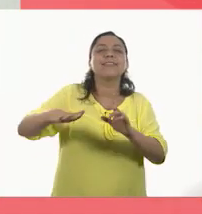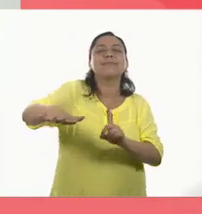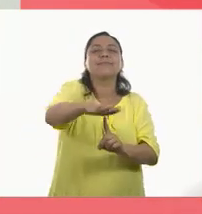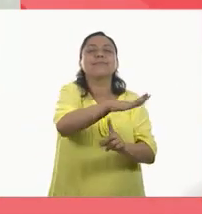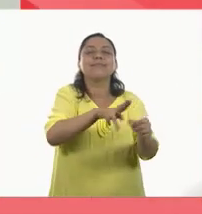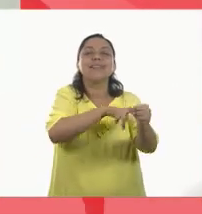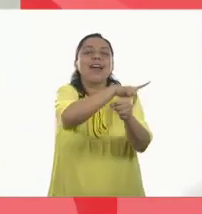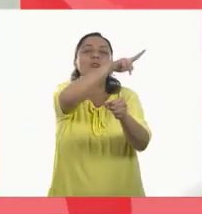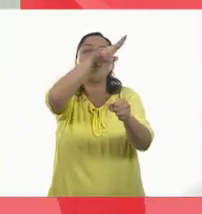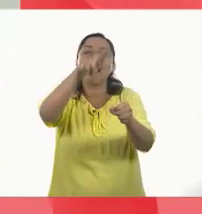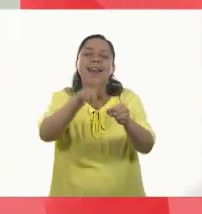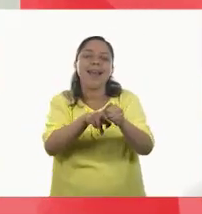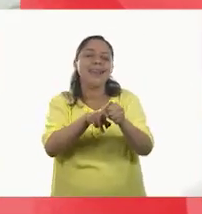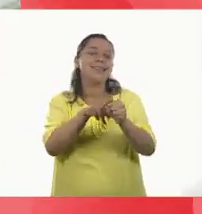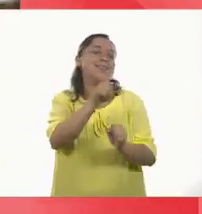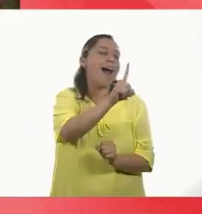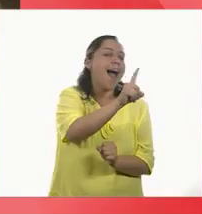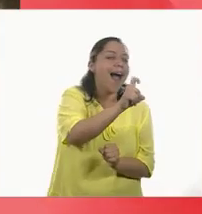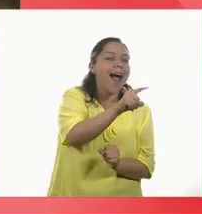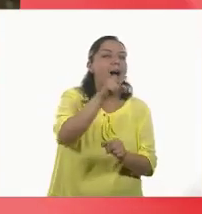su verde y su agua.